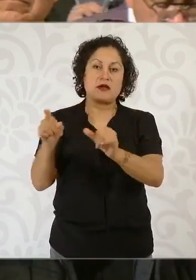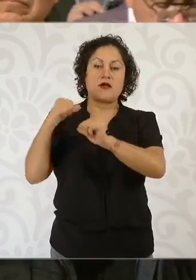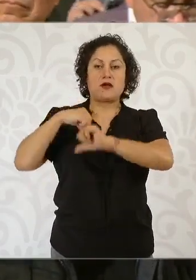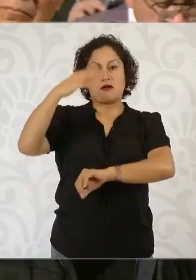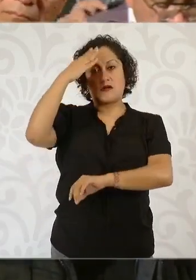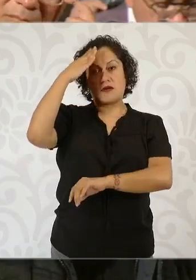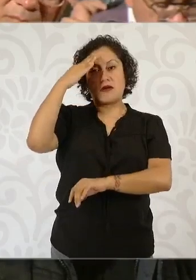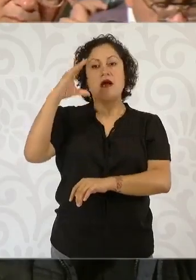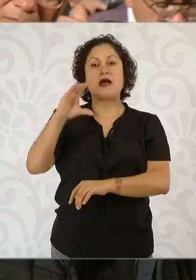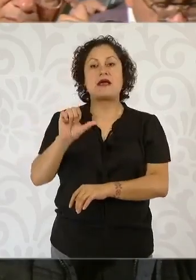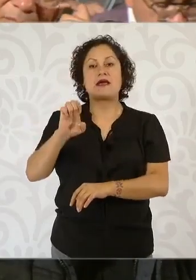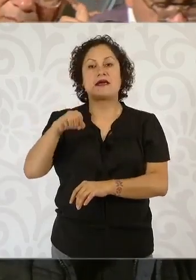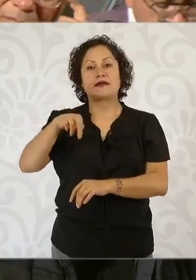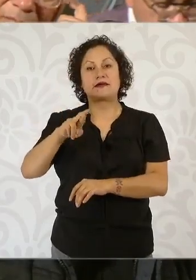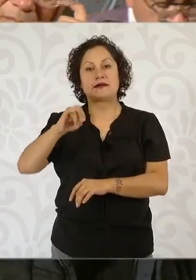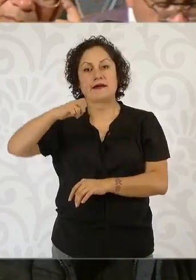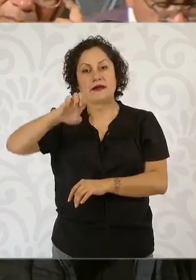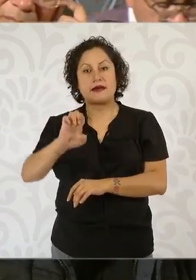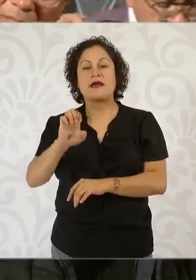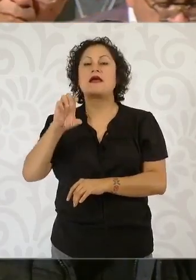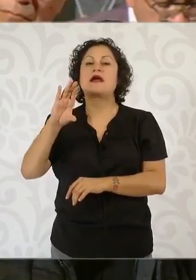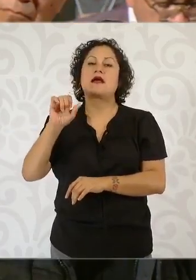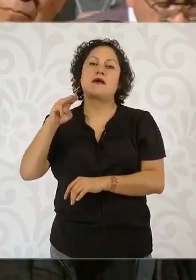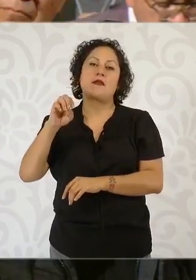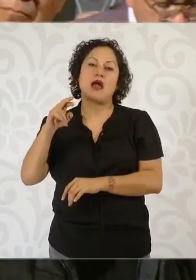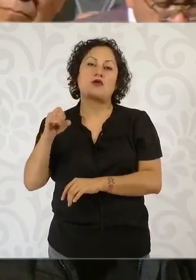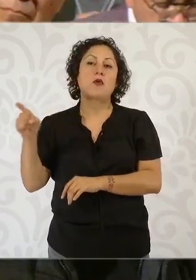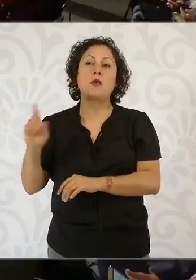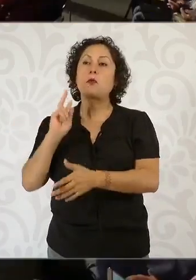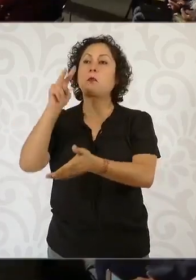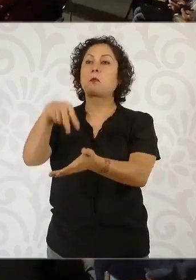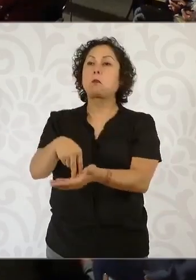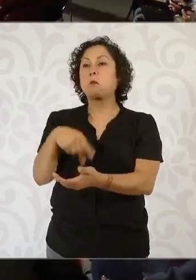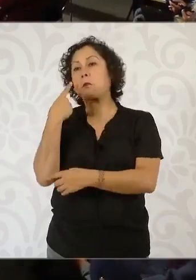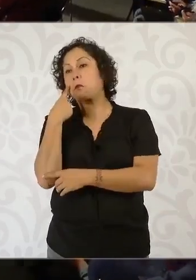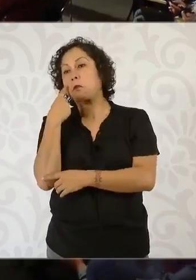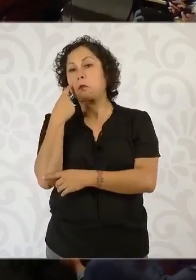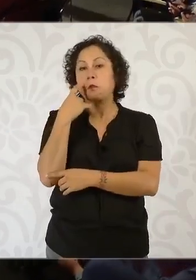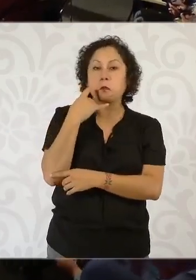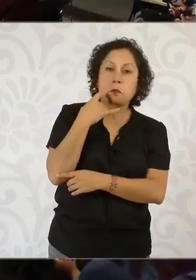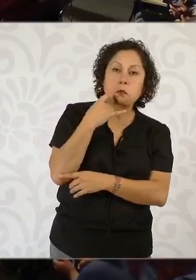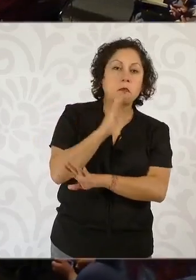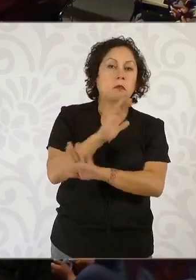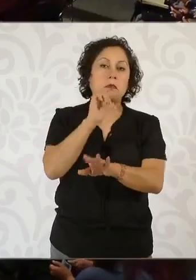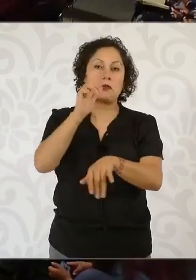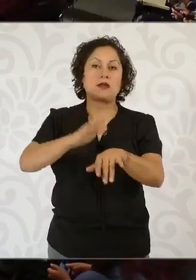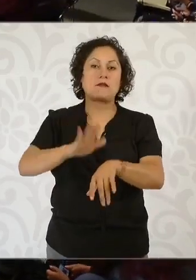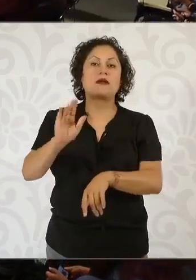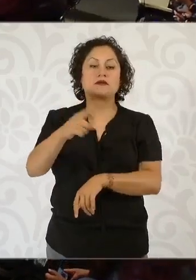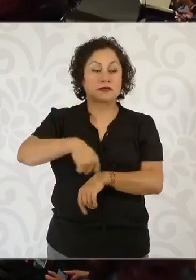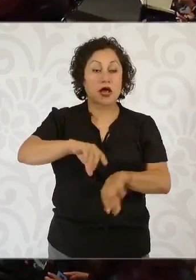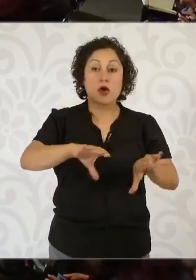de Búsqueda de la Ciudad de México, solo fue como observador. Veíamos también días después que algunos colectivos pedían su